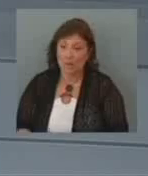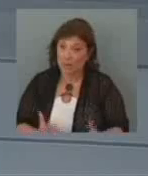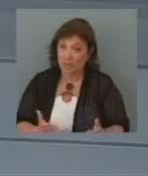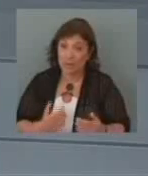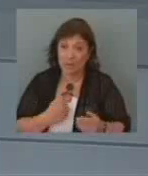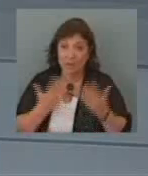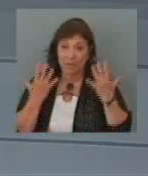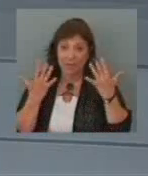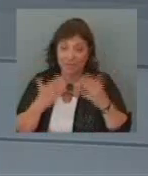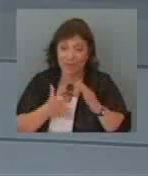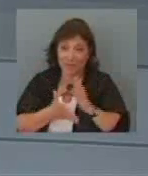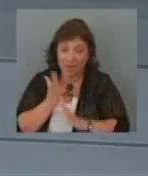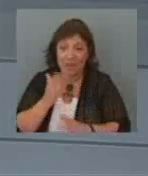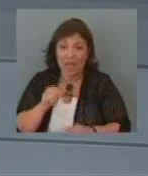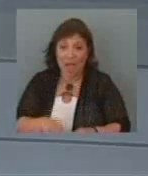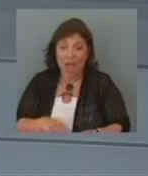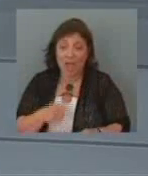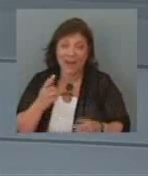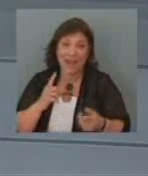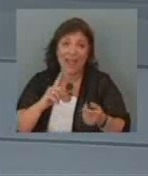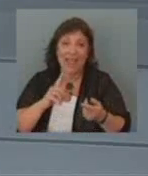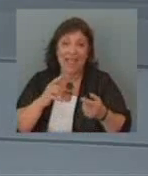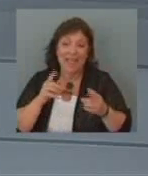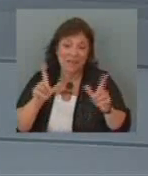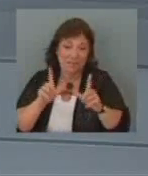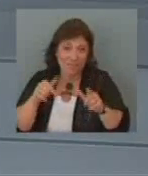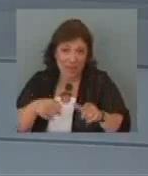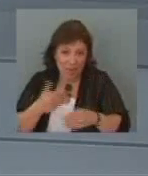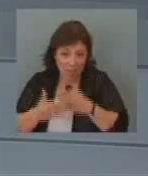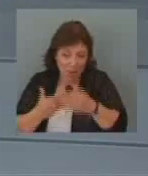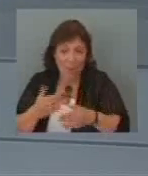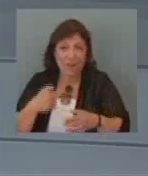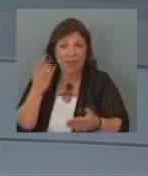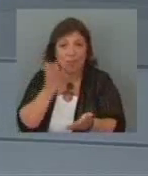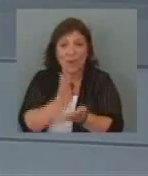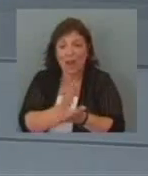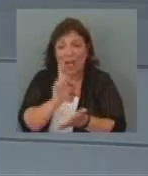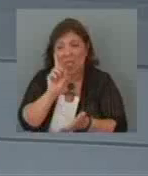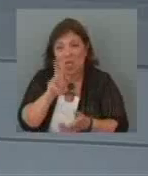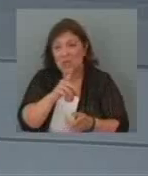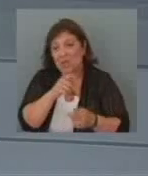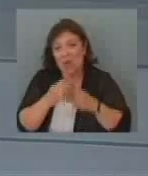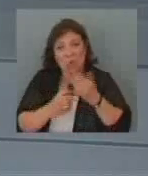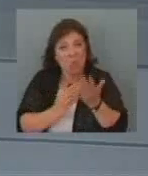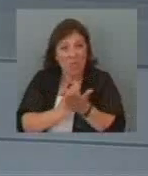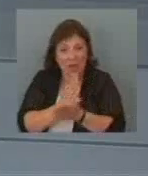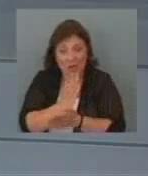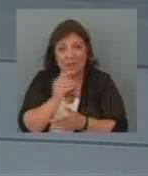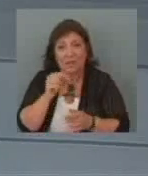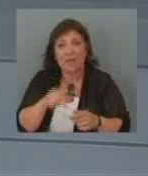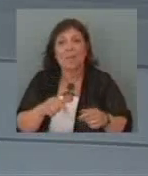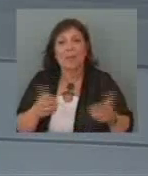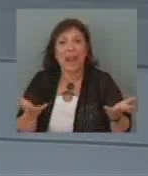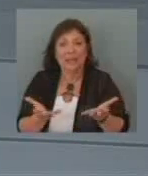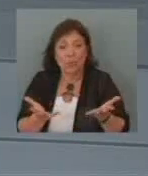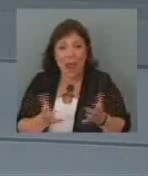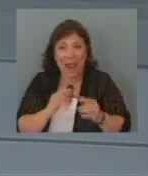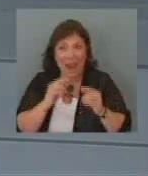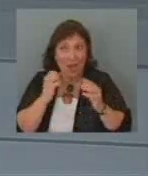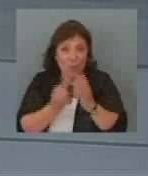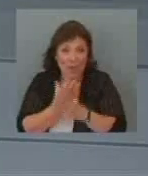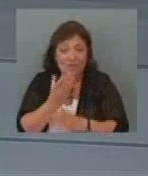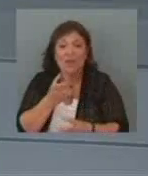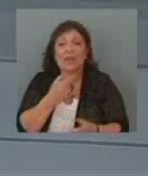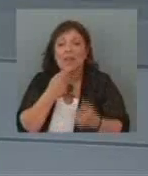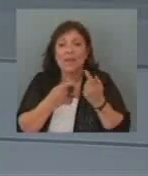Amigos, nos estamos despidiendo, se viene La Esposa Perfecta y la edición de cierre con las noticias a la medianoche, como siempre, para la actualización. Y hablando de